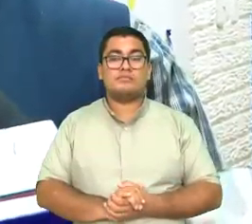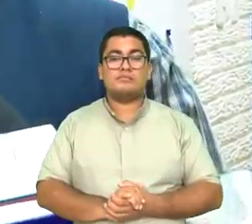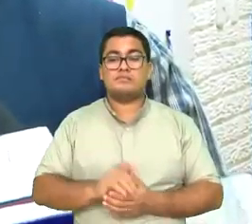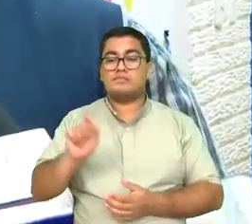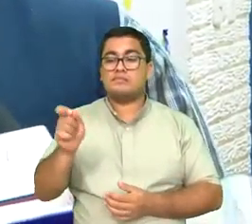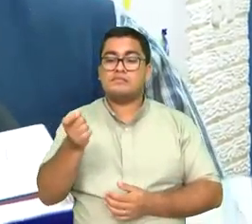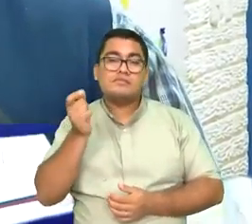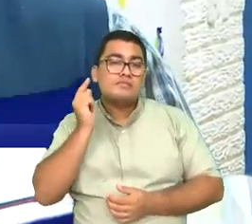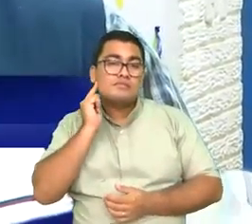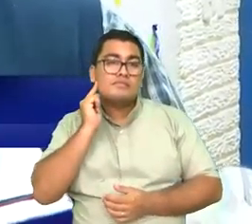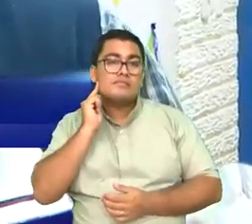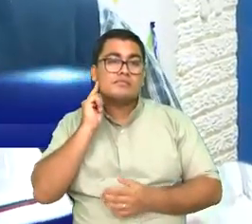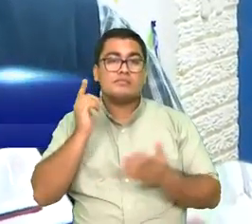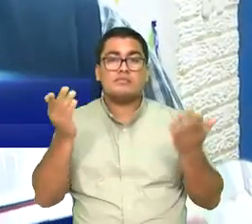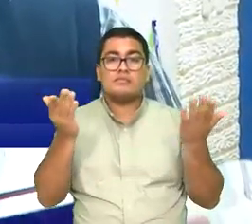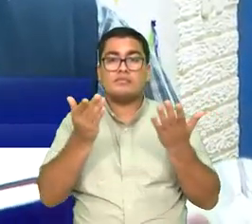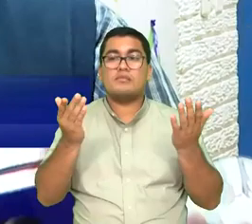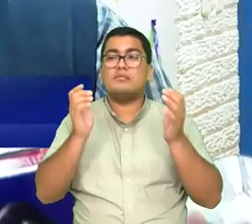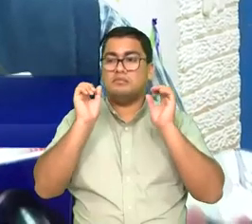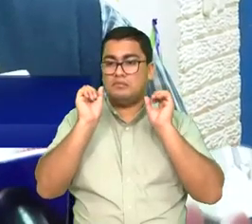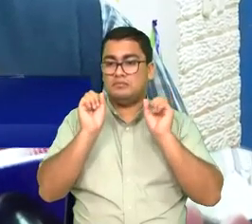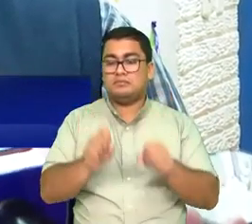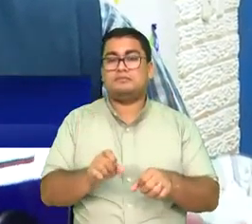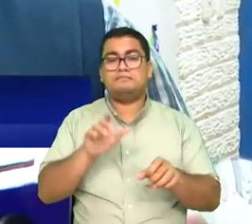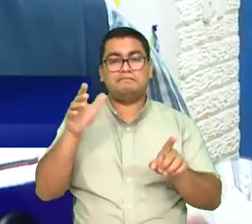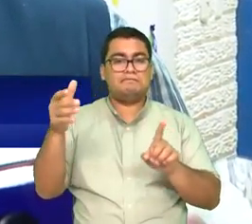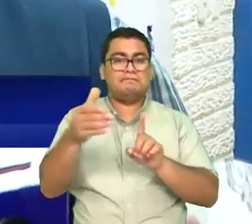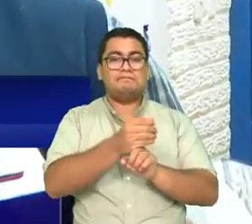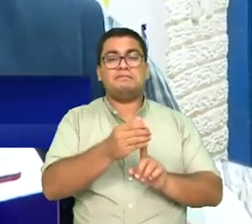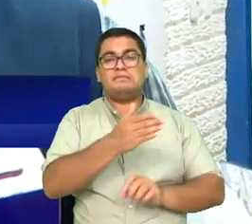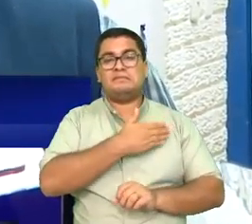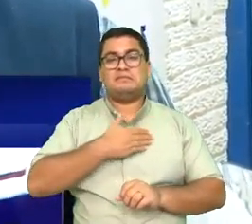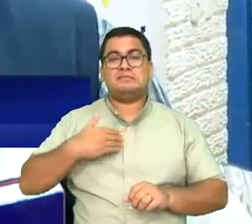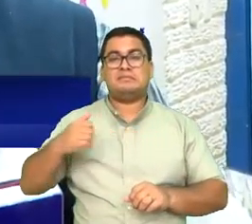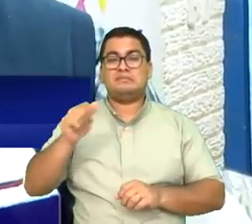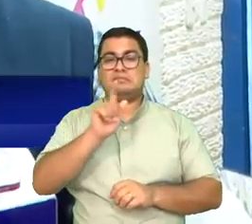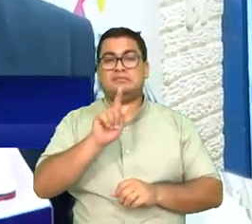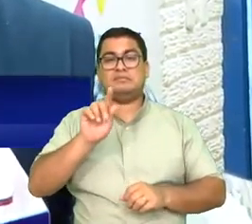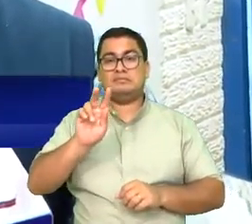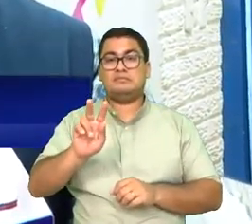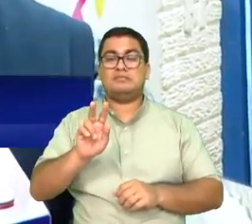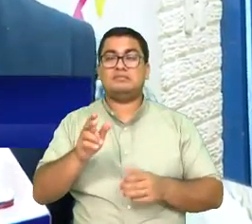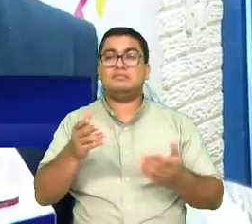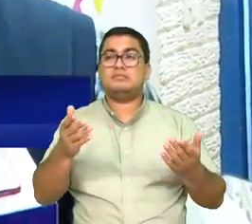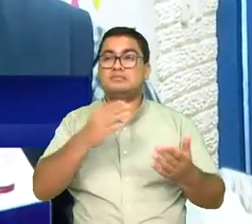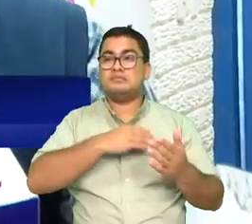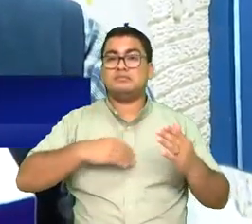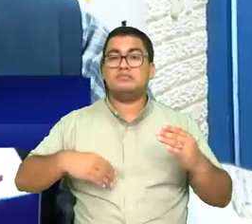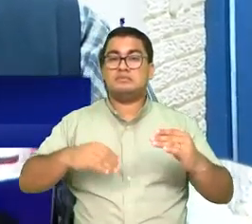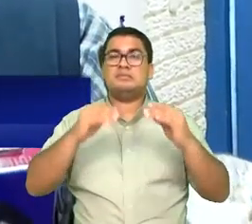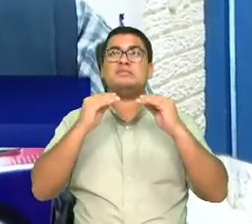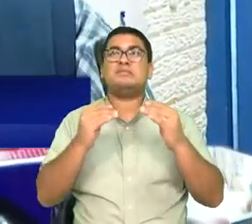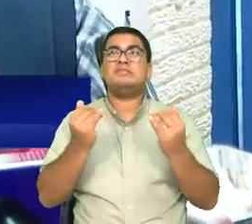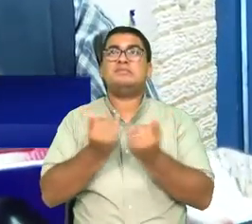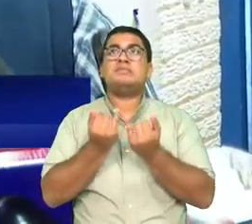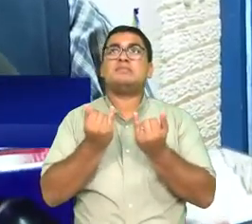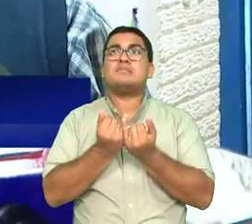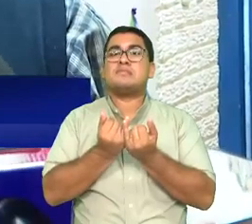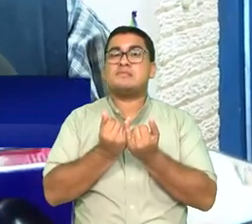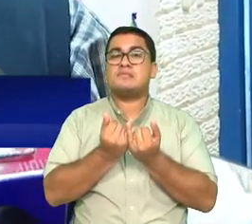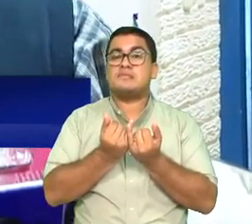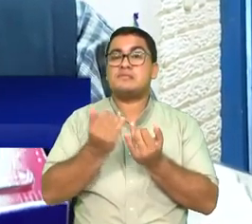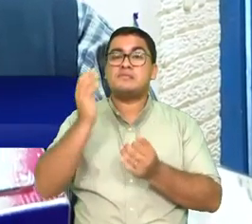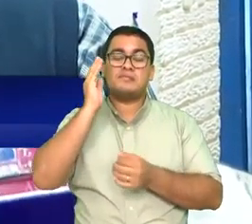radio es un medio que tiene mayor alcance que la televisión. Entonces nosotros estamos apostando como Ministerio de Educación también retomar